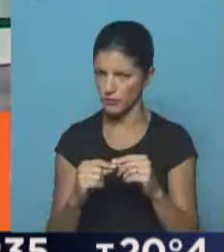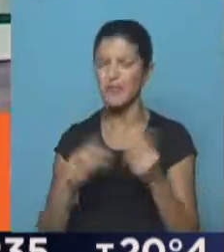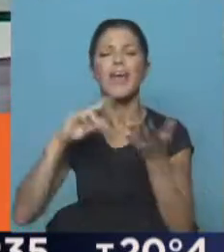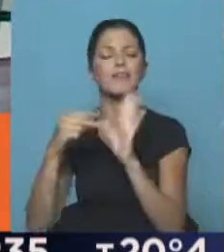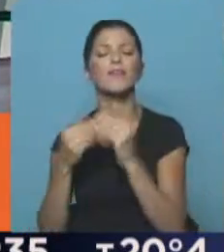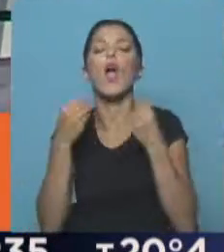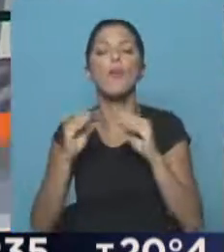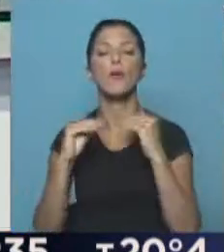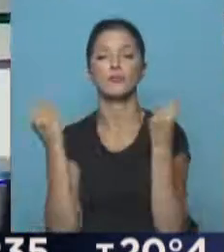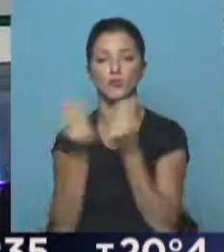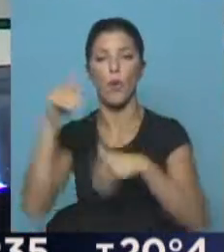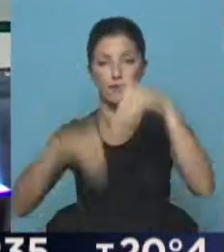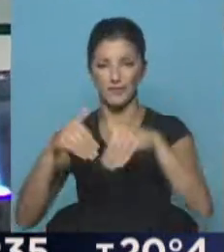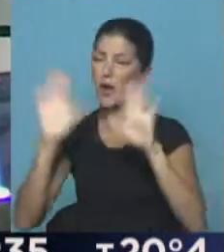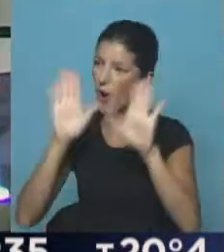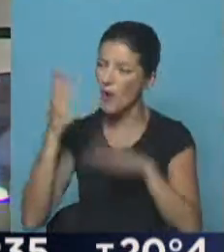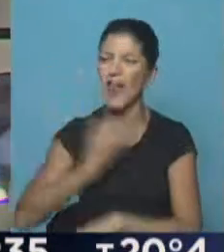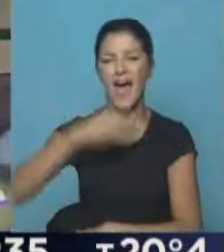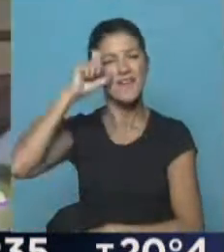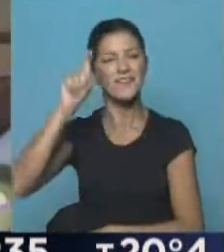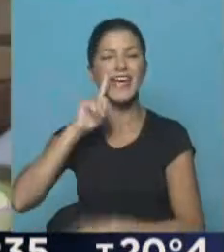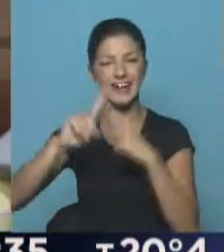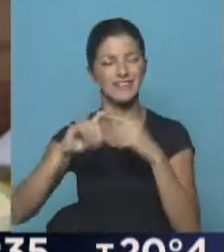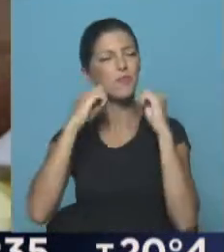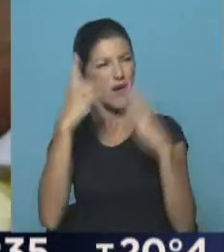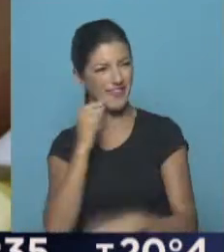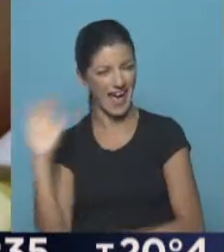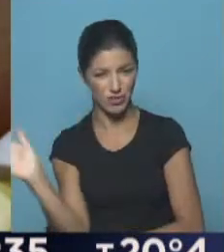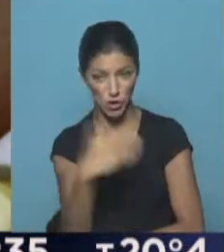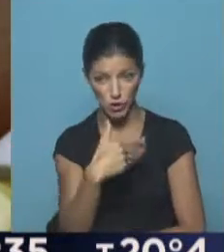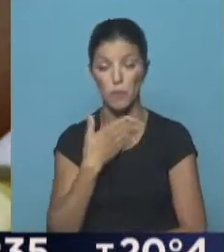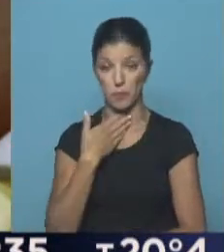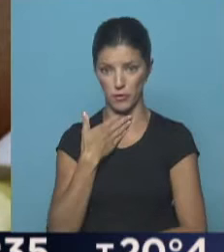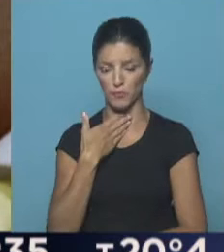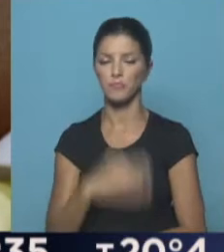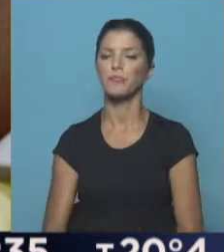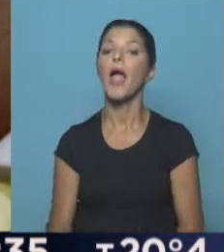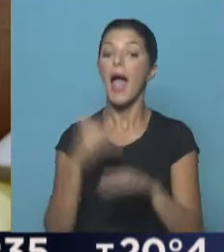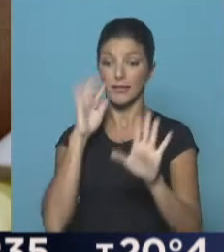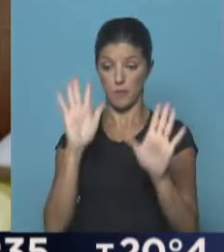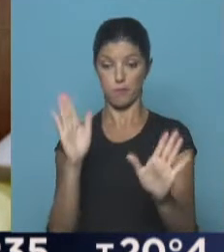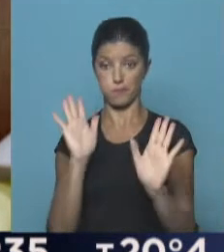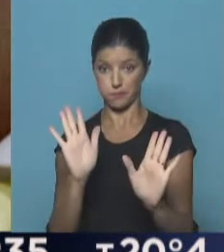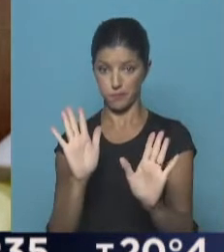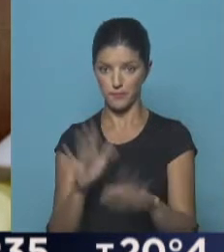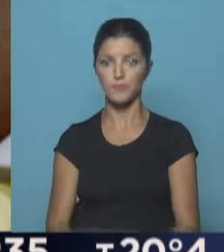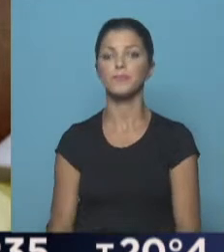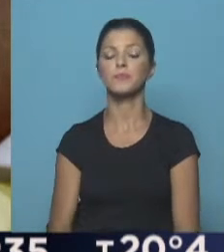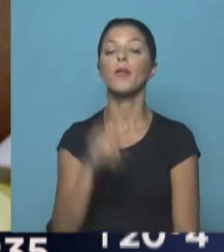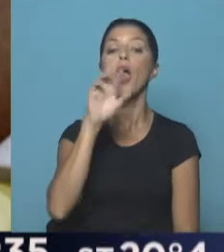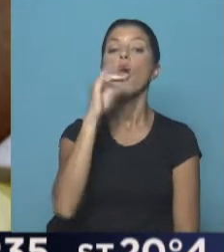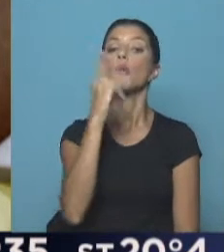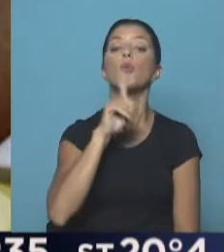los resultados de las elecciones. Hola, Félix. Hola, Inde, ¿qué tal? Muy buenos días para todos. Bueno, así quedaron conformadas. Mark